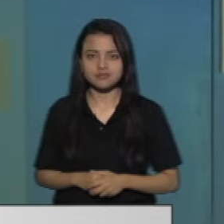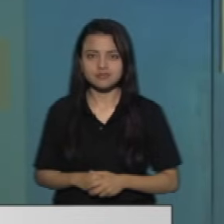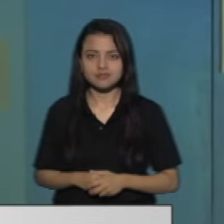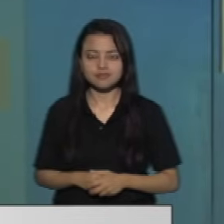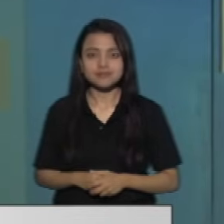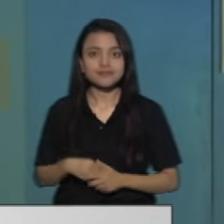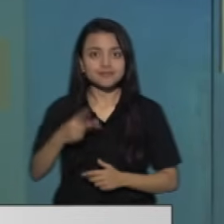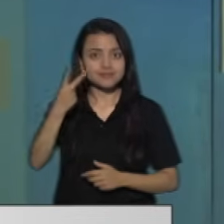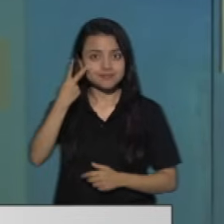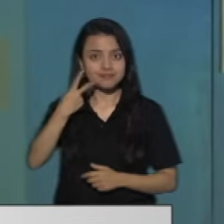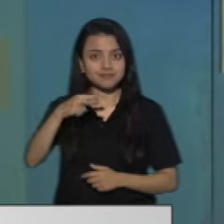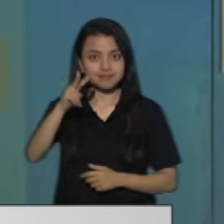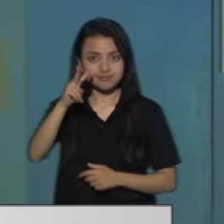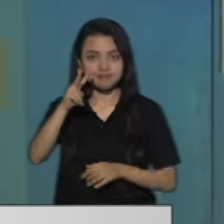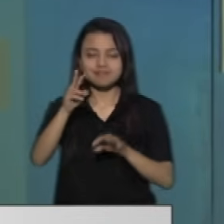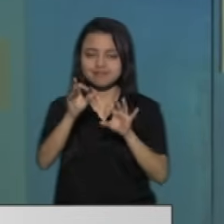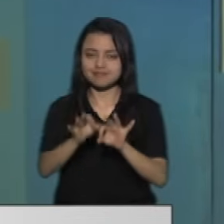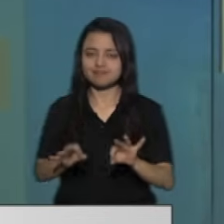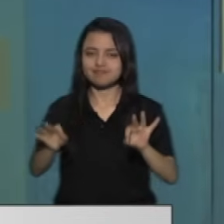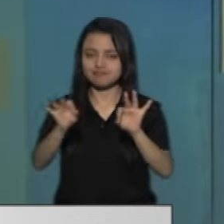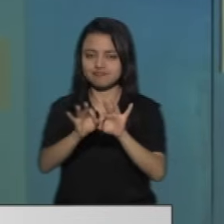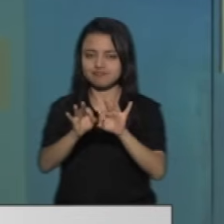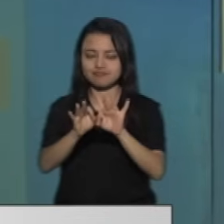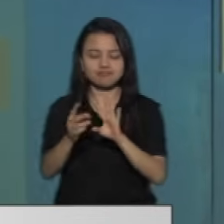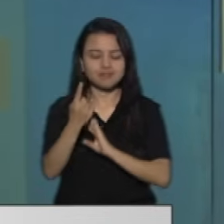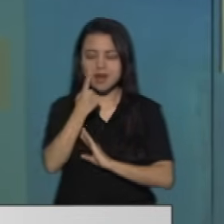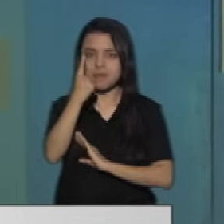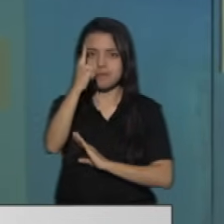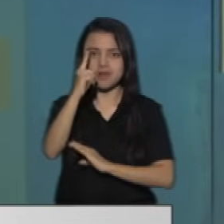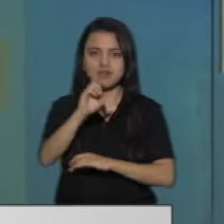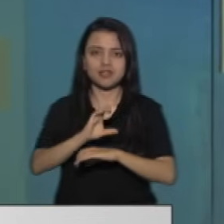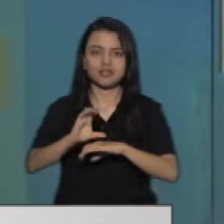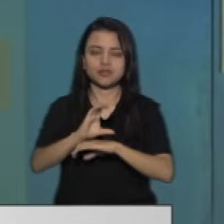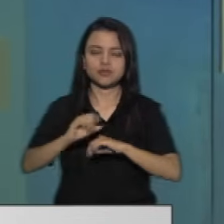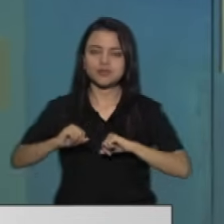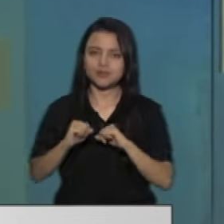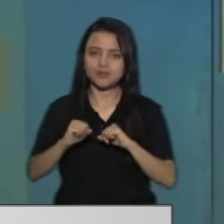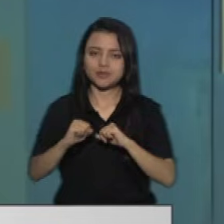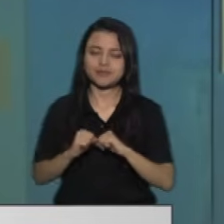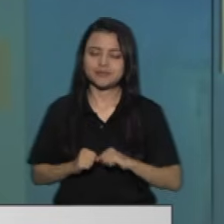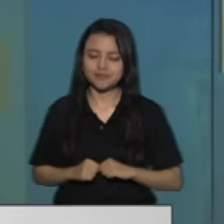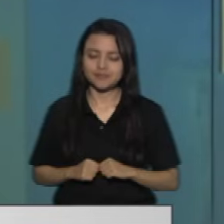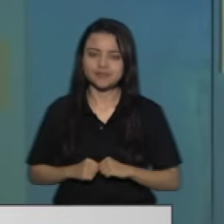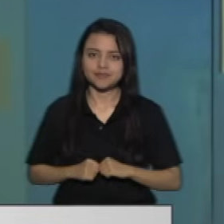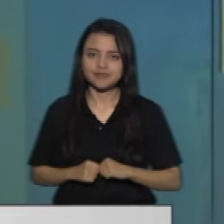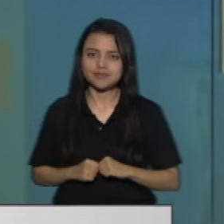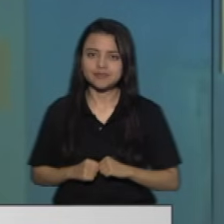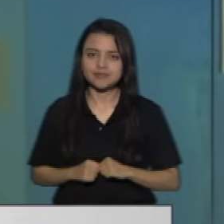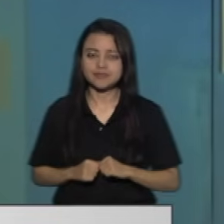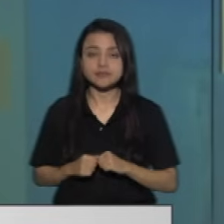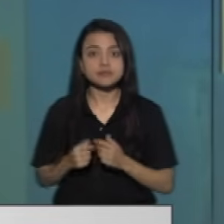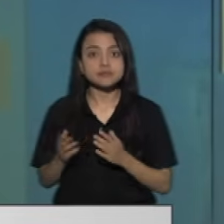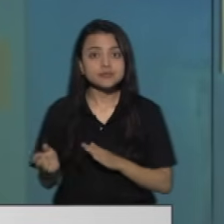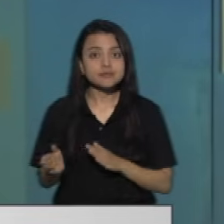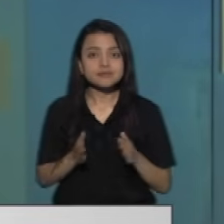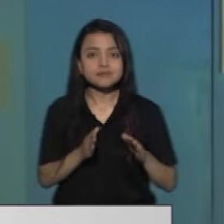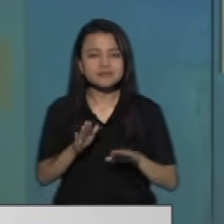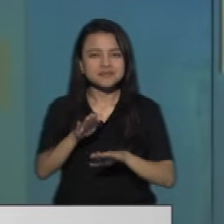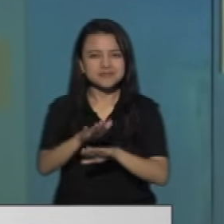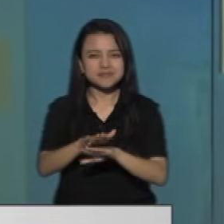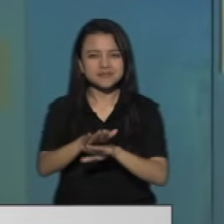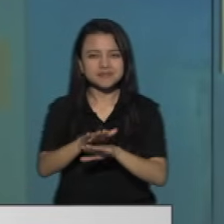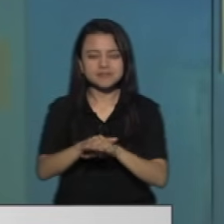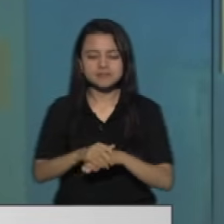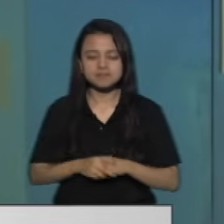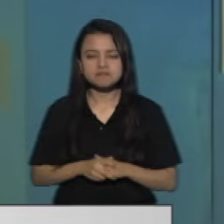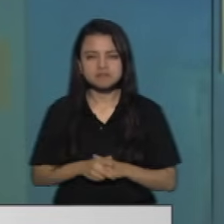2 días de esta importante cumbre, la primera que se da aquí en la ciudad capital de Bogotá. Y a esta hora de la tarde también les contamos detalles de